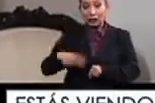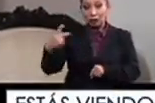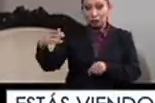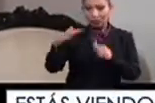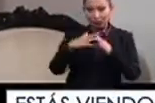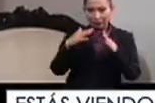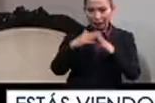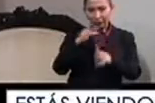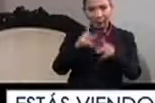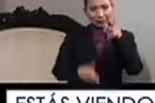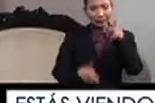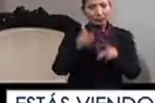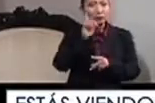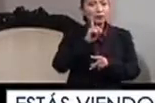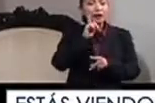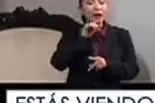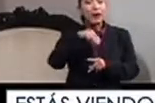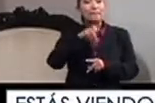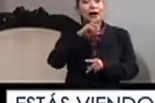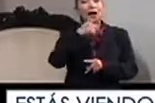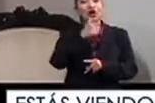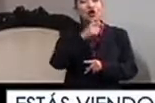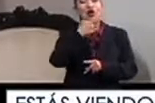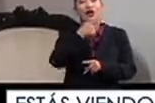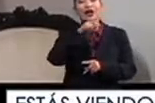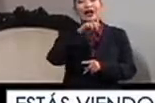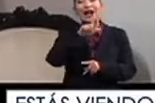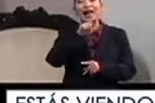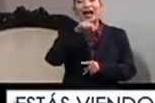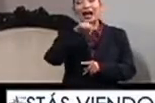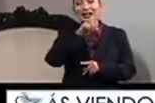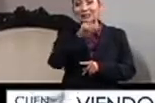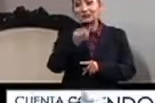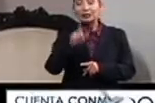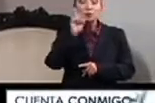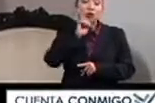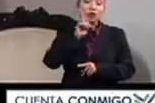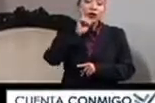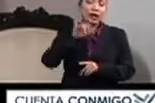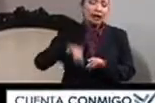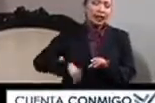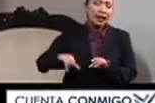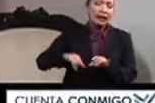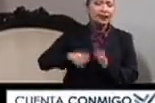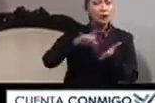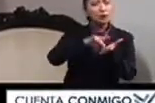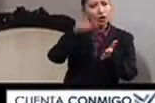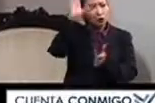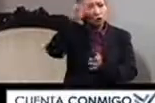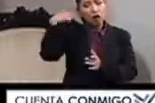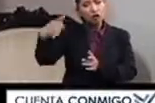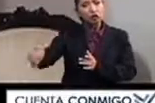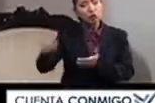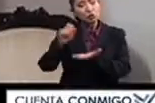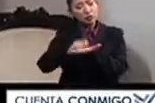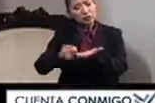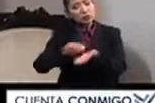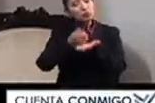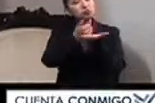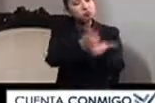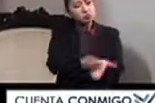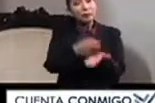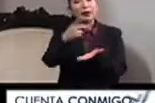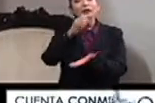casa, platicaremos con la escritora Margot Glantz, una mujer interesada en apoyar la cultura desde su escritura, pero